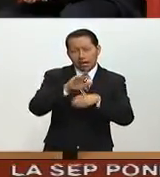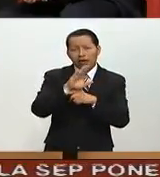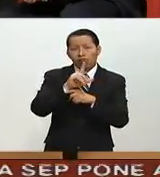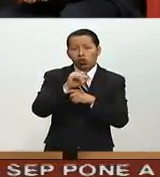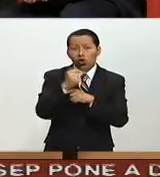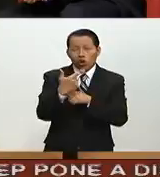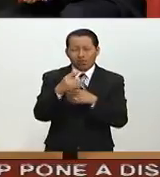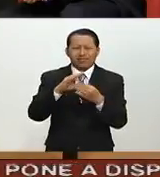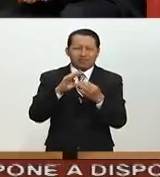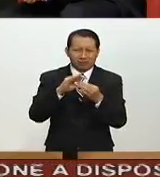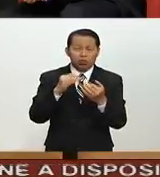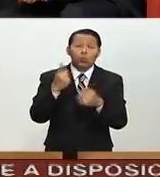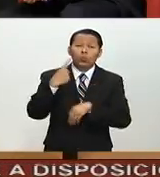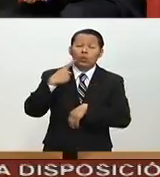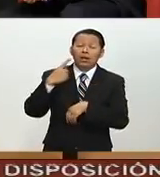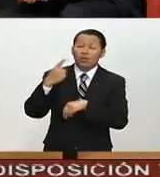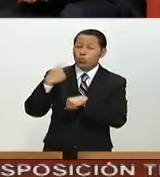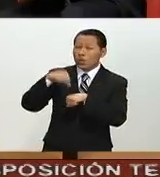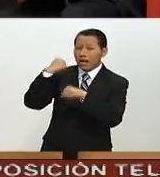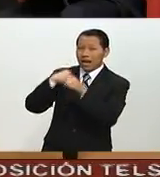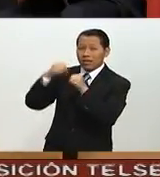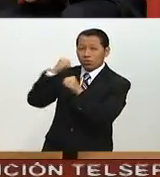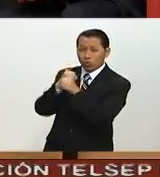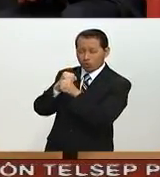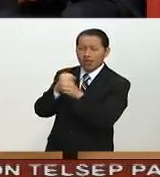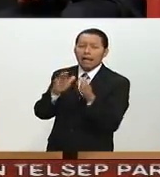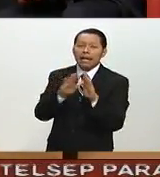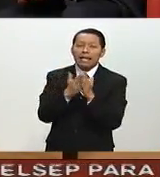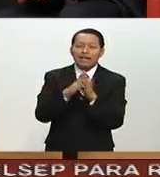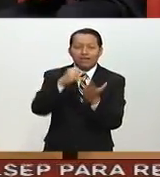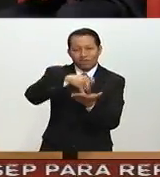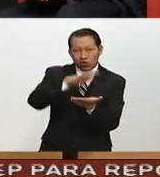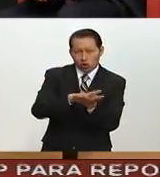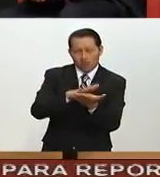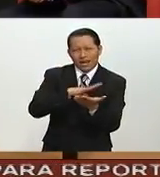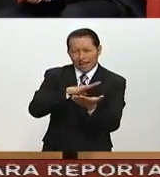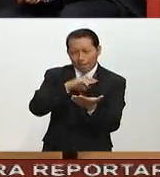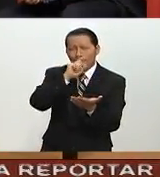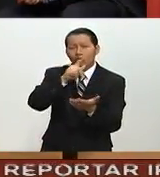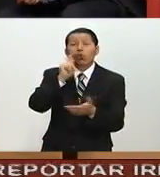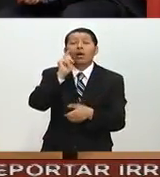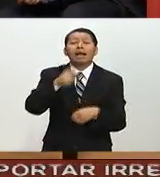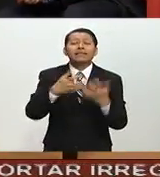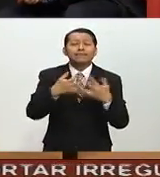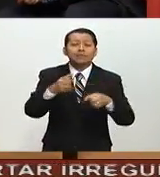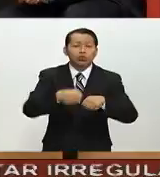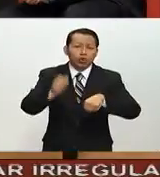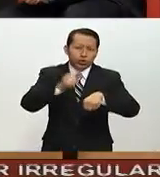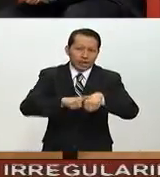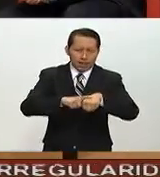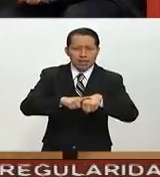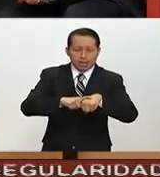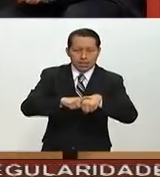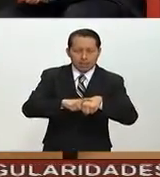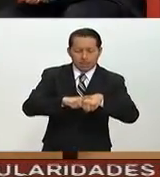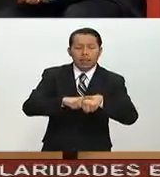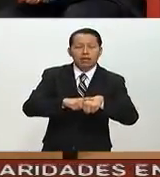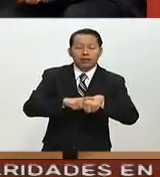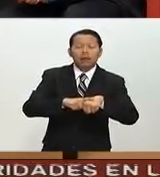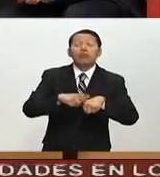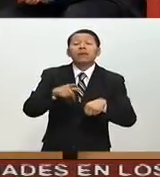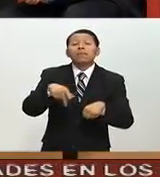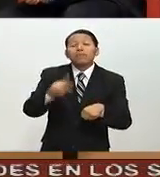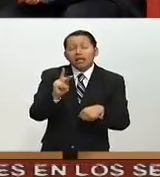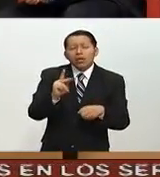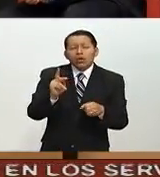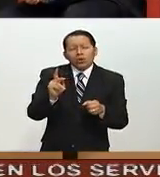publiqué un libro que se llama tal cual, ¿qué es el emprendimiento social? Así que si estás en ceros, ese es el primer paso que puedes dar. Bueno. Si tú ya traes una idea o si ya quieres